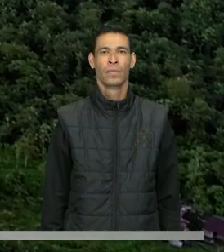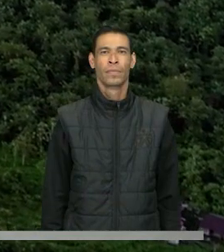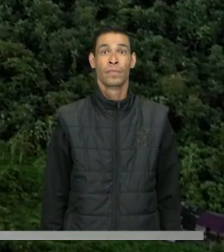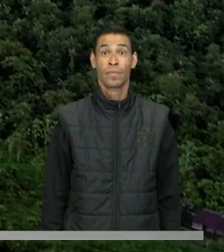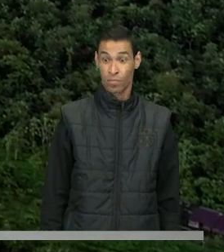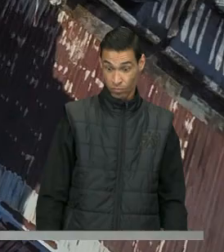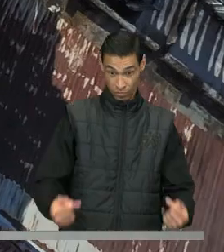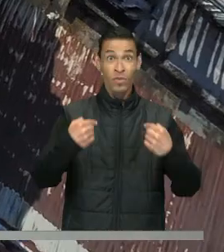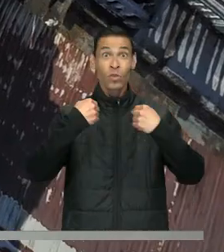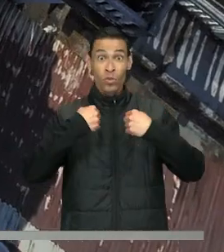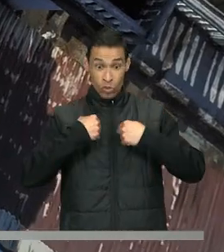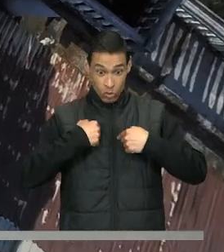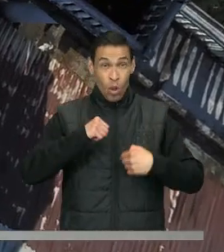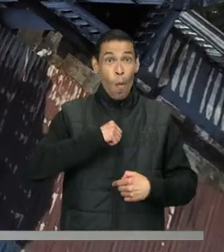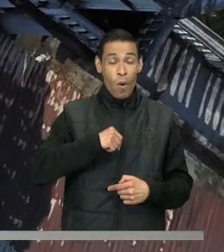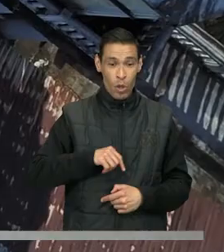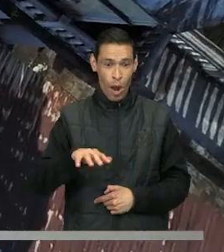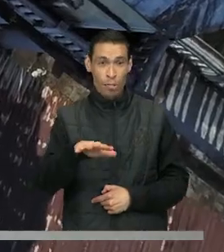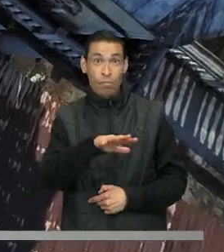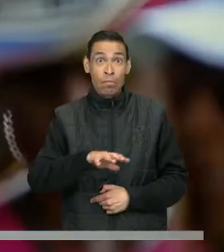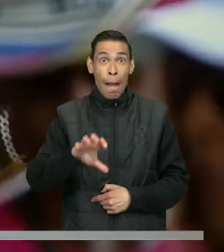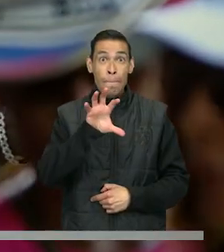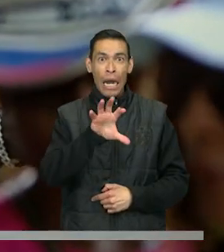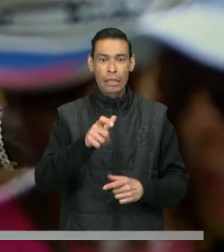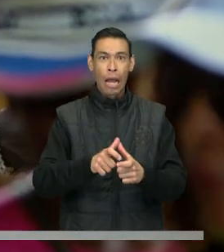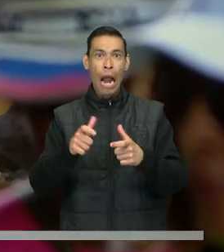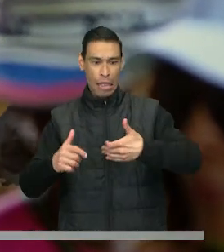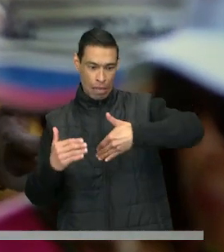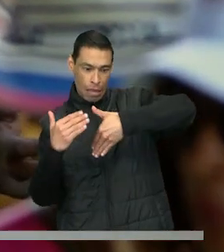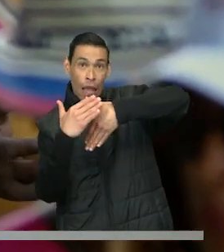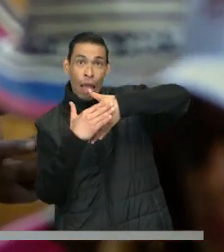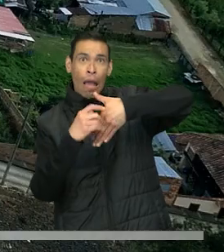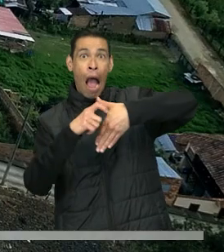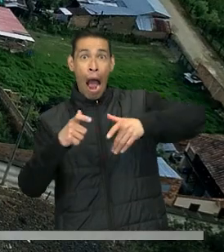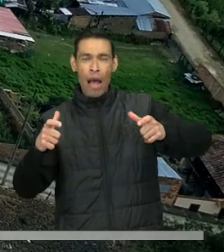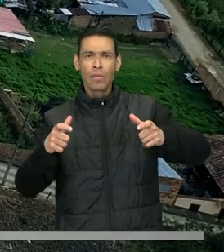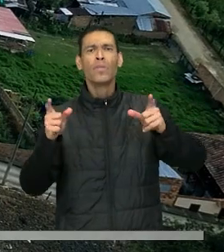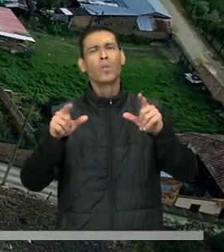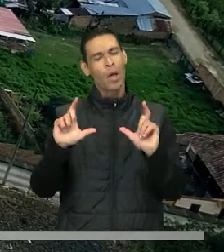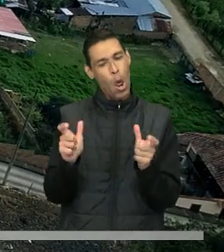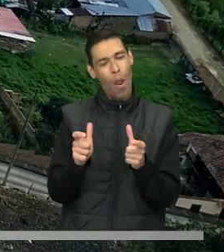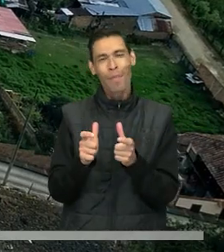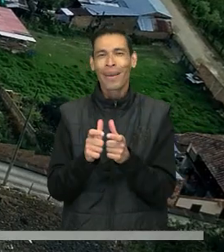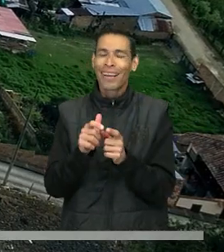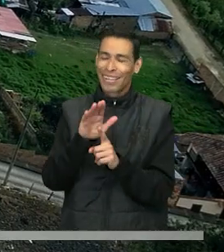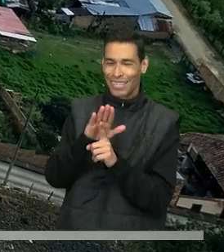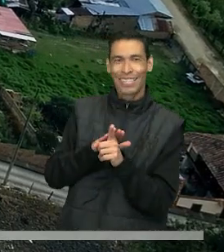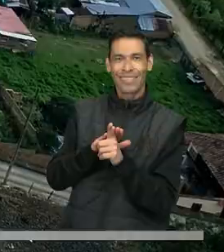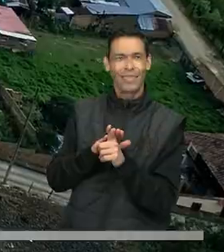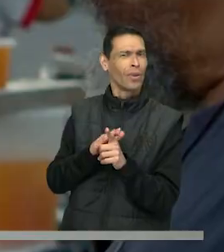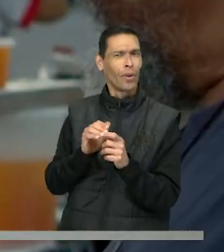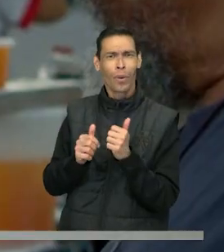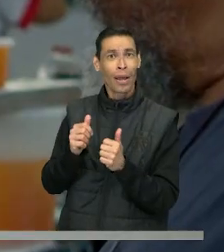Soy uno de los países más grandes del continente, pero a la vez pequeño y acogedor. Soy